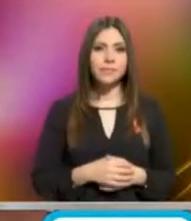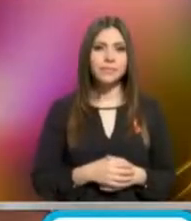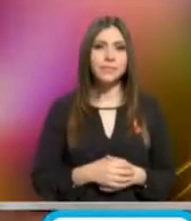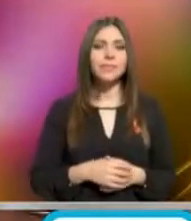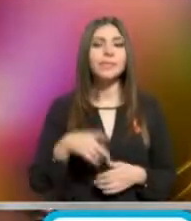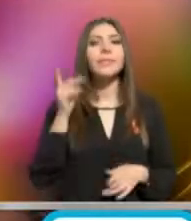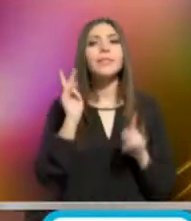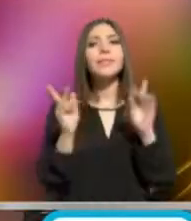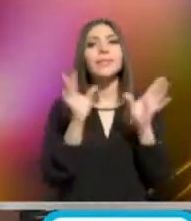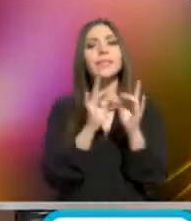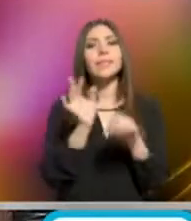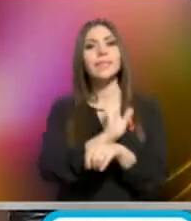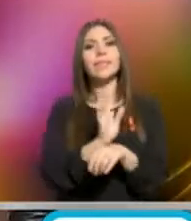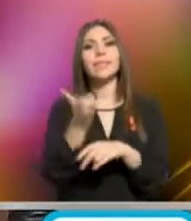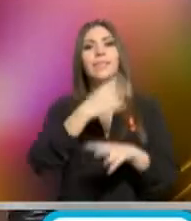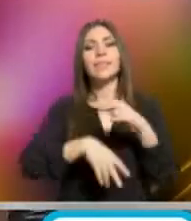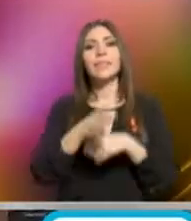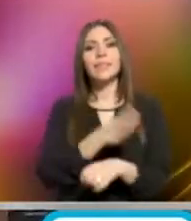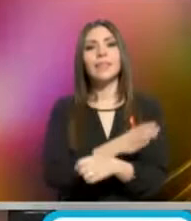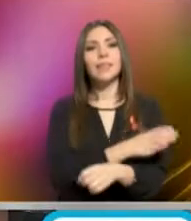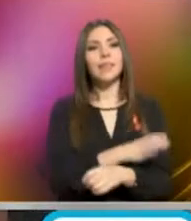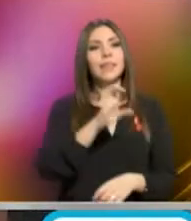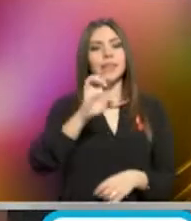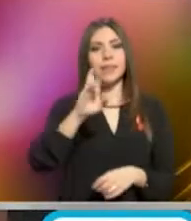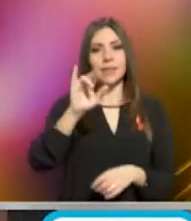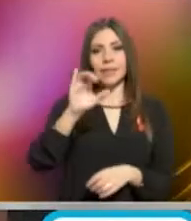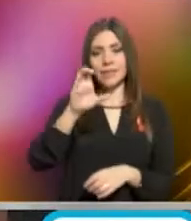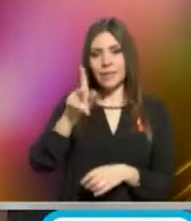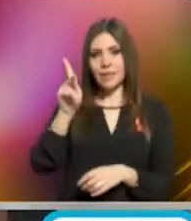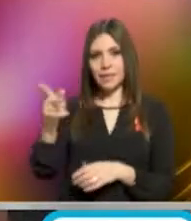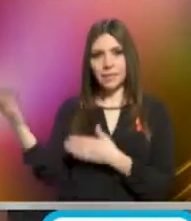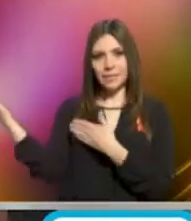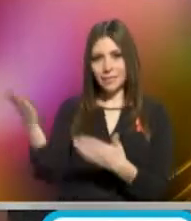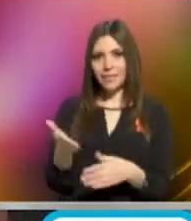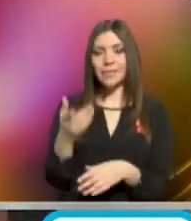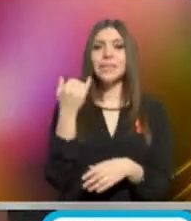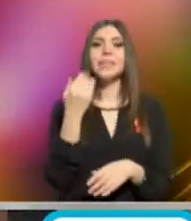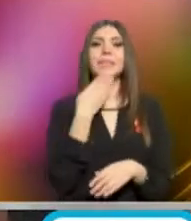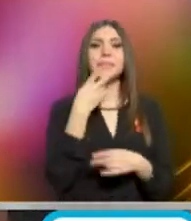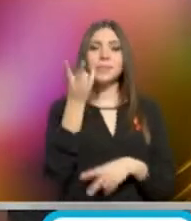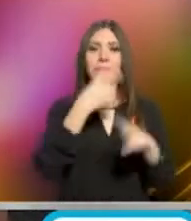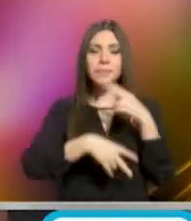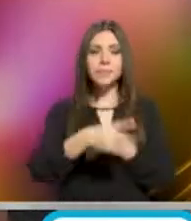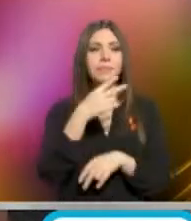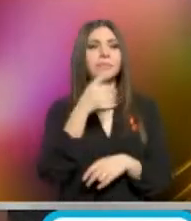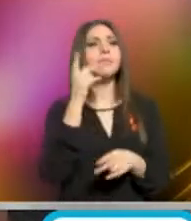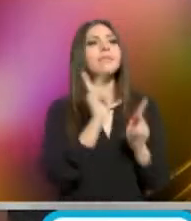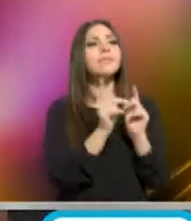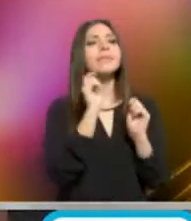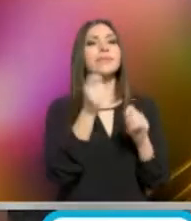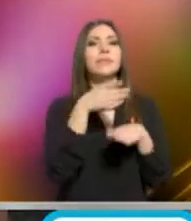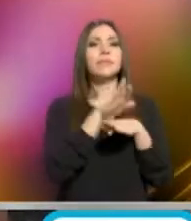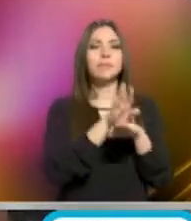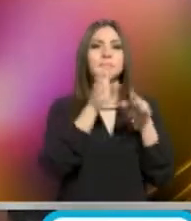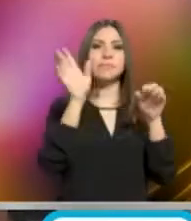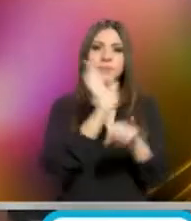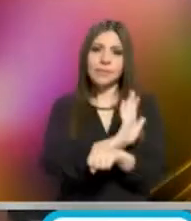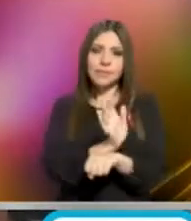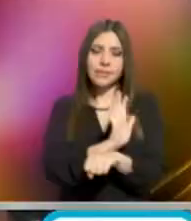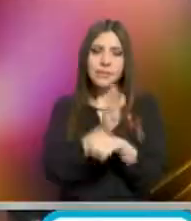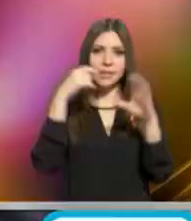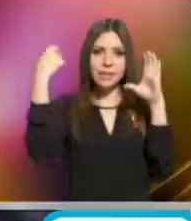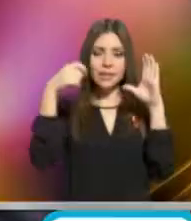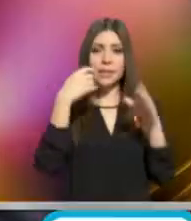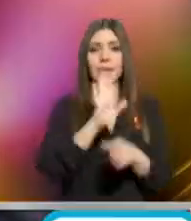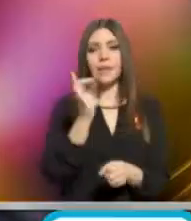Y para hablar de cine nos acompaña, ya llegó Eric, Liliana. Vamos a hablar de películas. Bienvenido, Eric. Muchas gracias. Días. ¿Cómo están, muchachos? Pues ya a punto